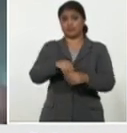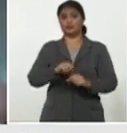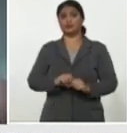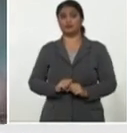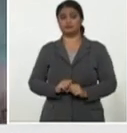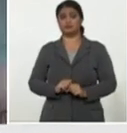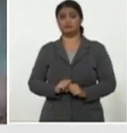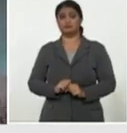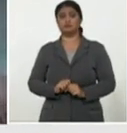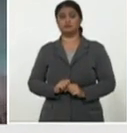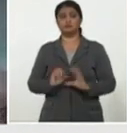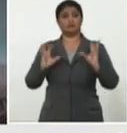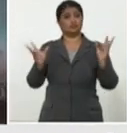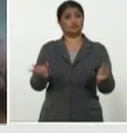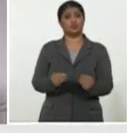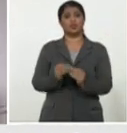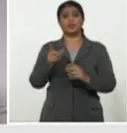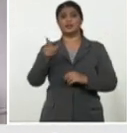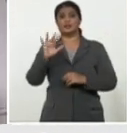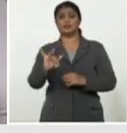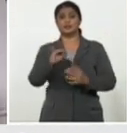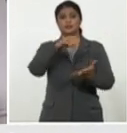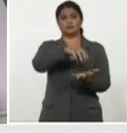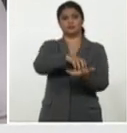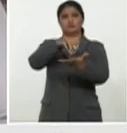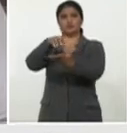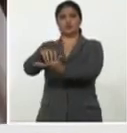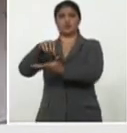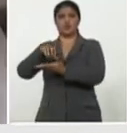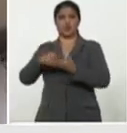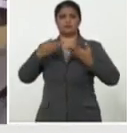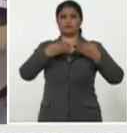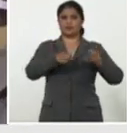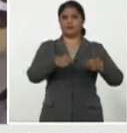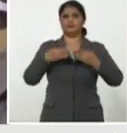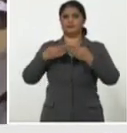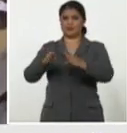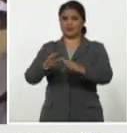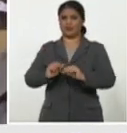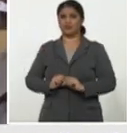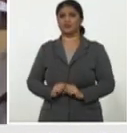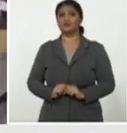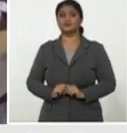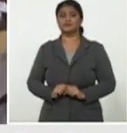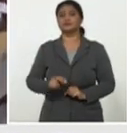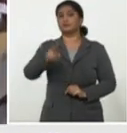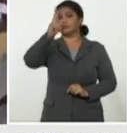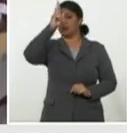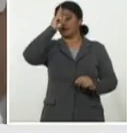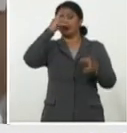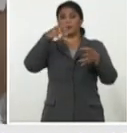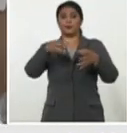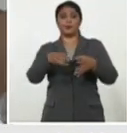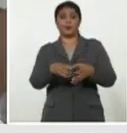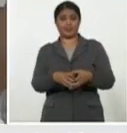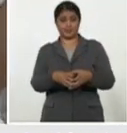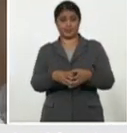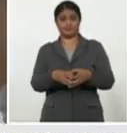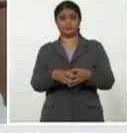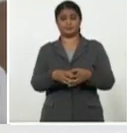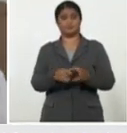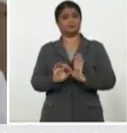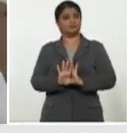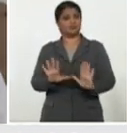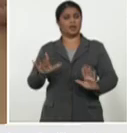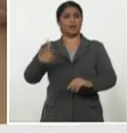en 17 sitios clínicos habilitados en la provincia. En el Policlínico Hermanos Martínez Tamayo de la ciudad primada, la vacunación